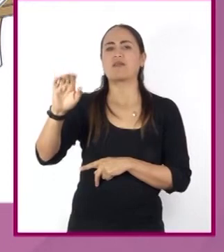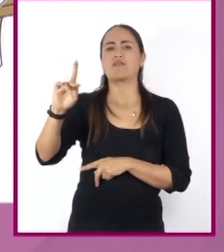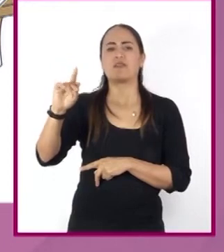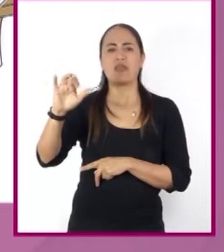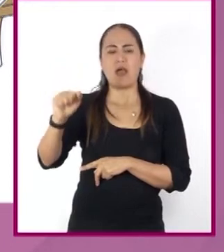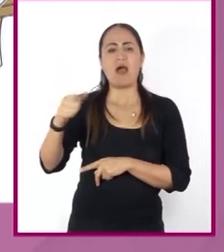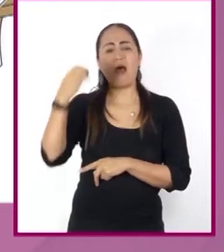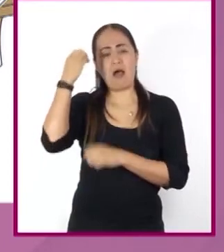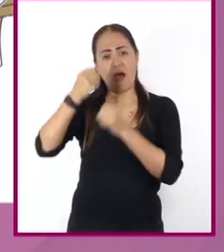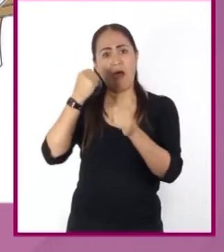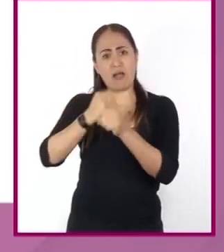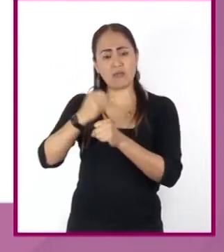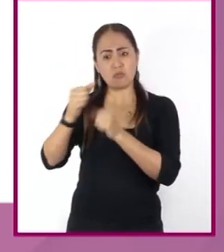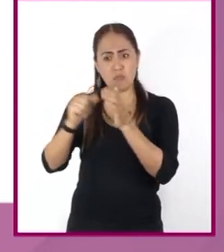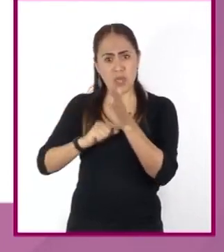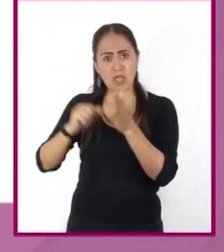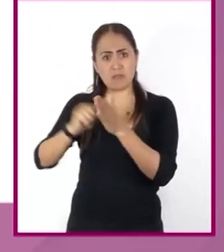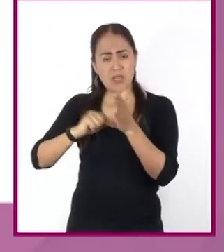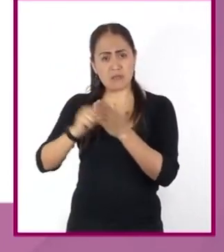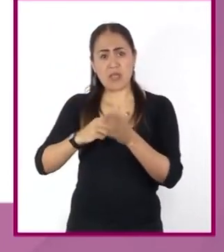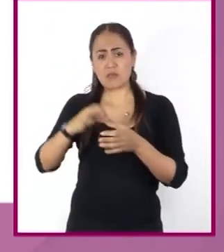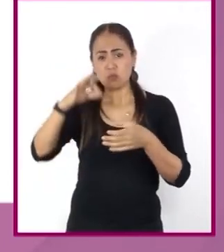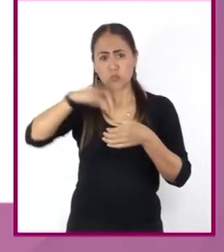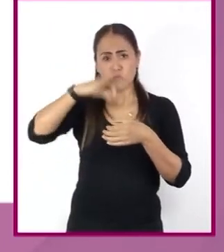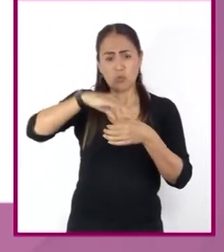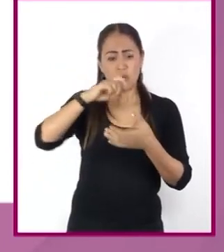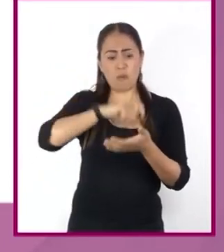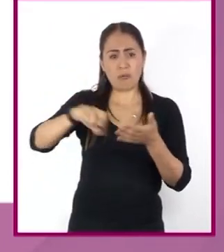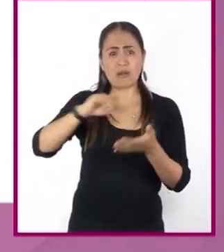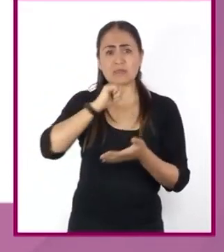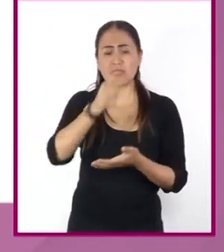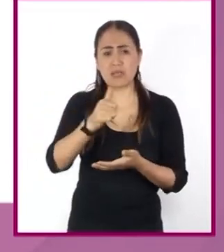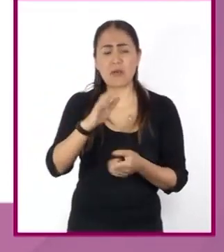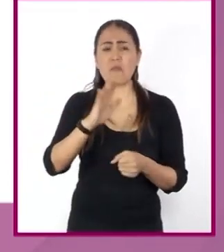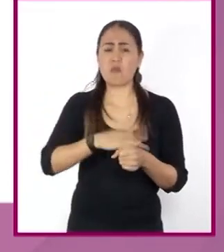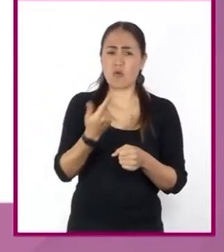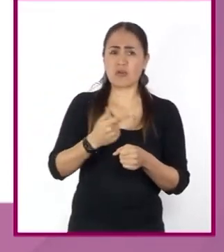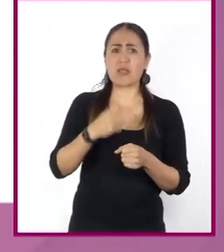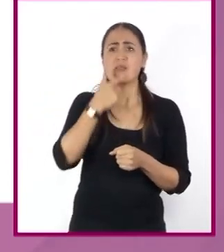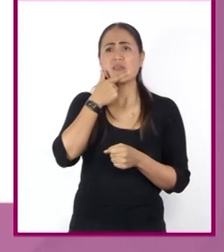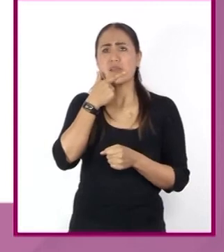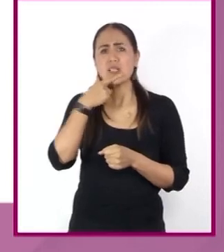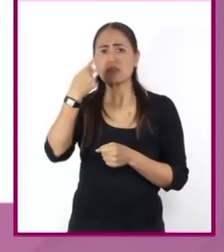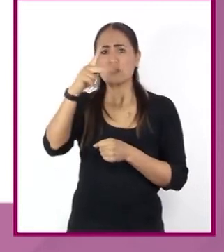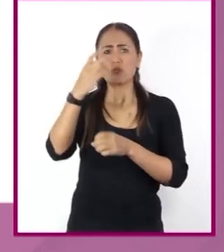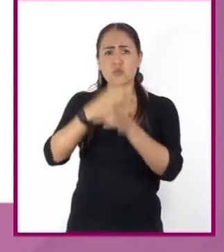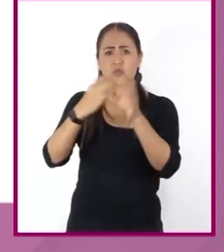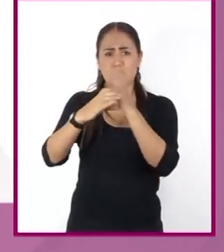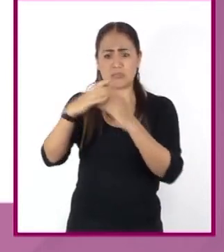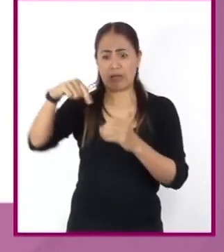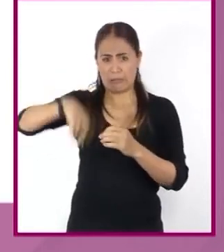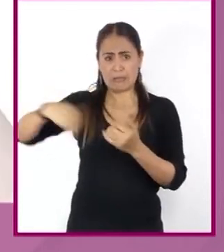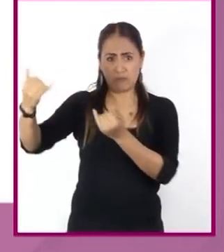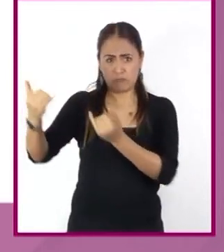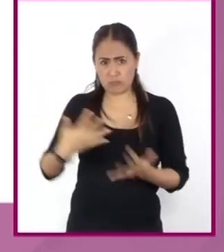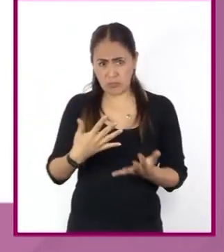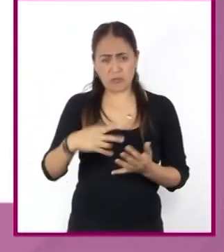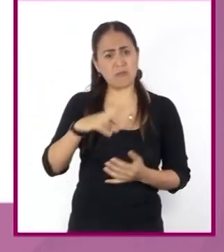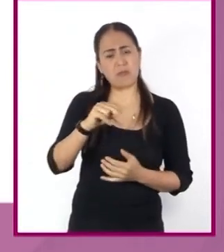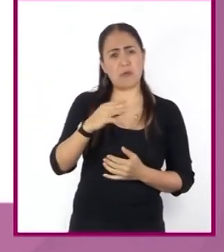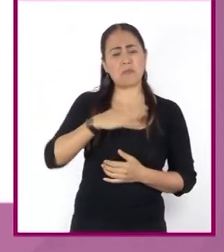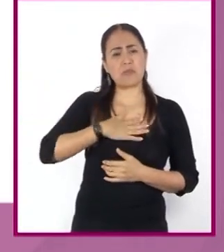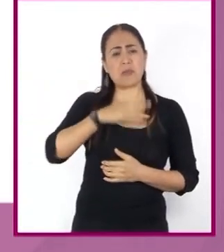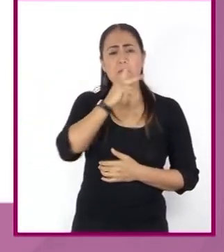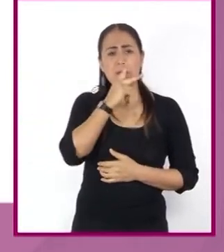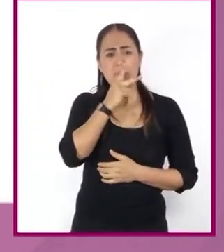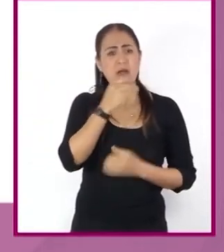hacía varios meses. Eso pasó porque había un boicot a los productos ingleses. Mi padre, James Cabot, aún